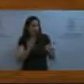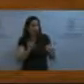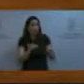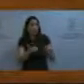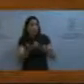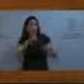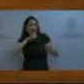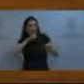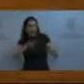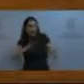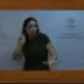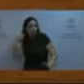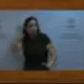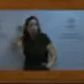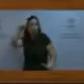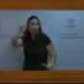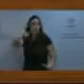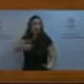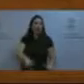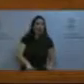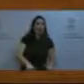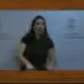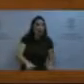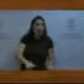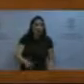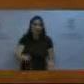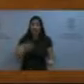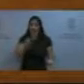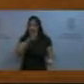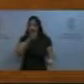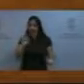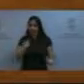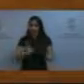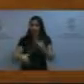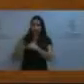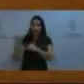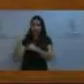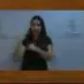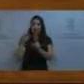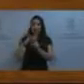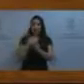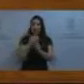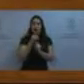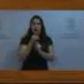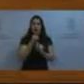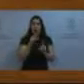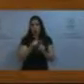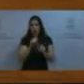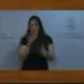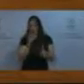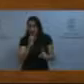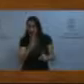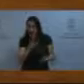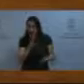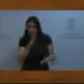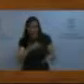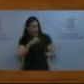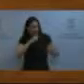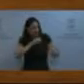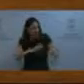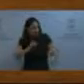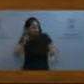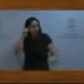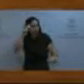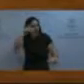ha sido el triste pasado del ERA, para nosotros triste, siempre está contándonos la historia del ERA,